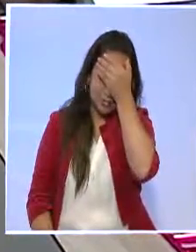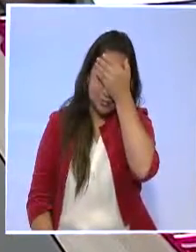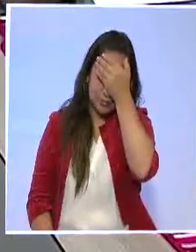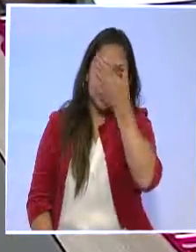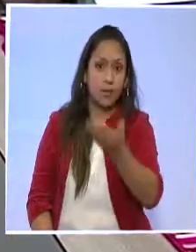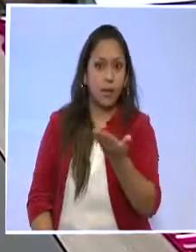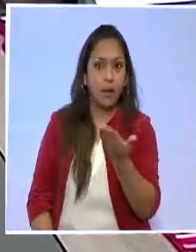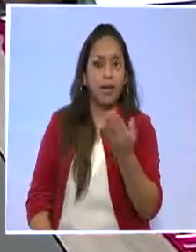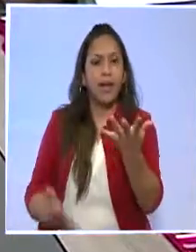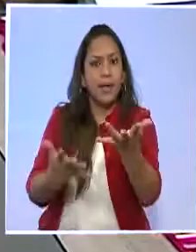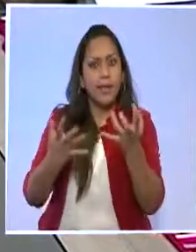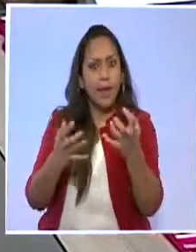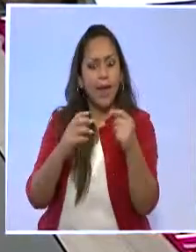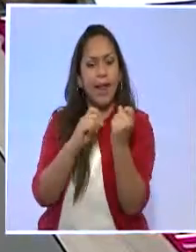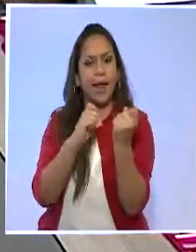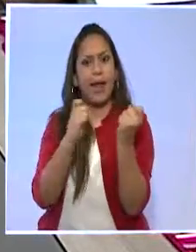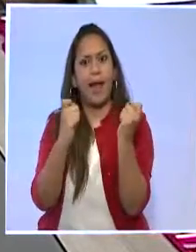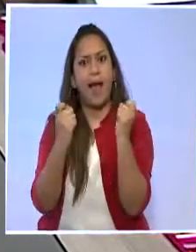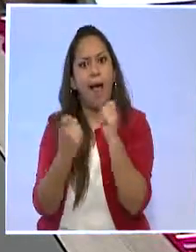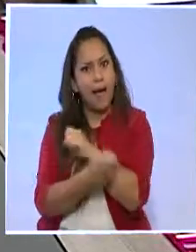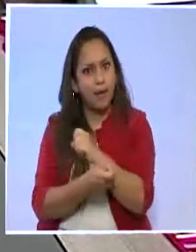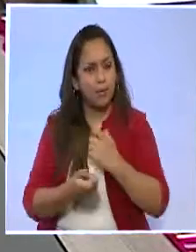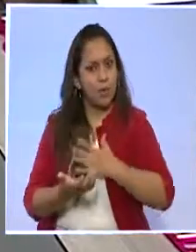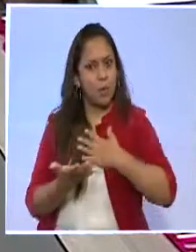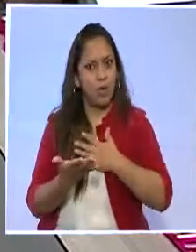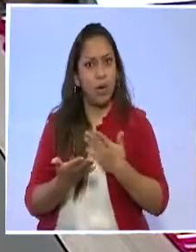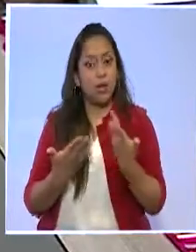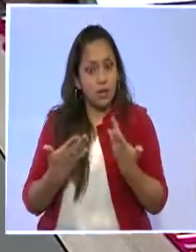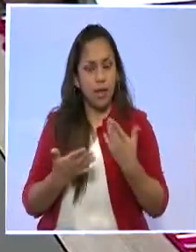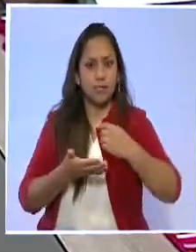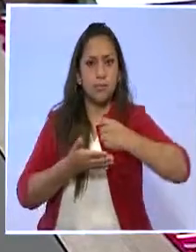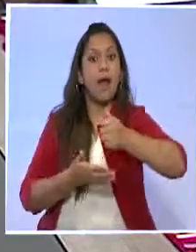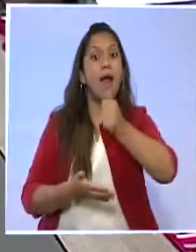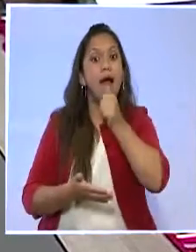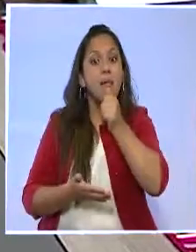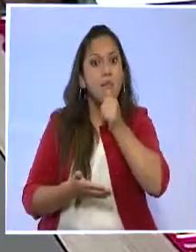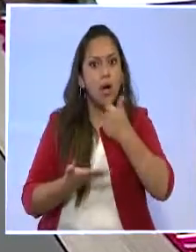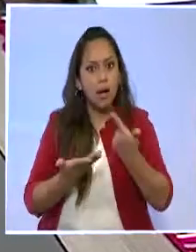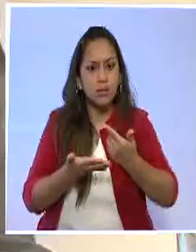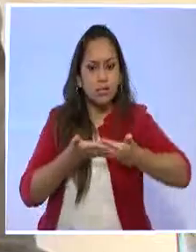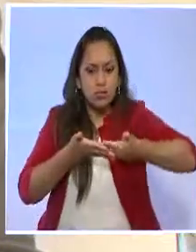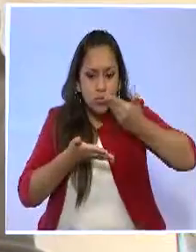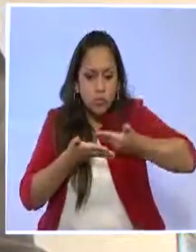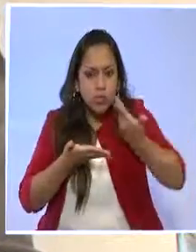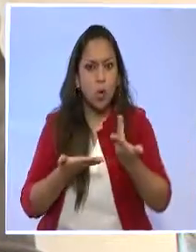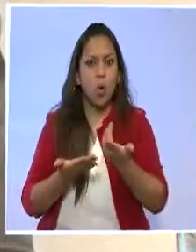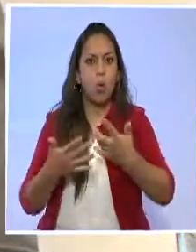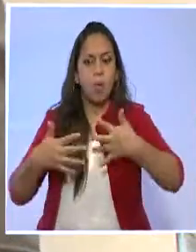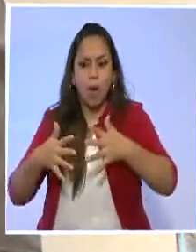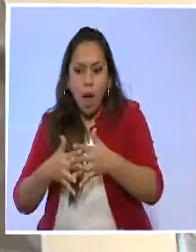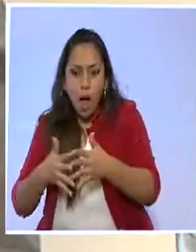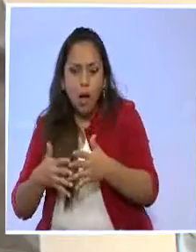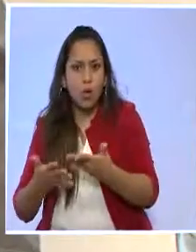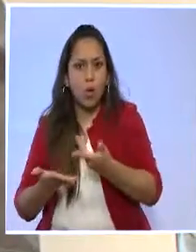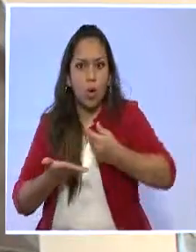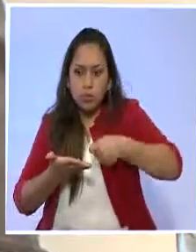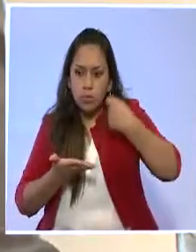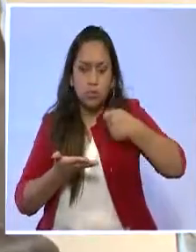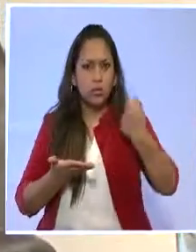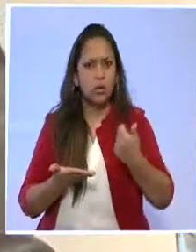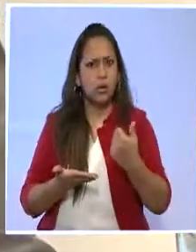esa lucha la lucha de que todos tengamos un plato decente de comida para poder alimentarnos para poder garantizar nuestra soberanía